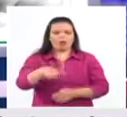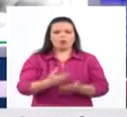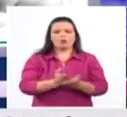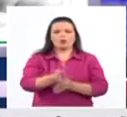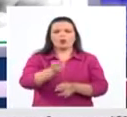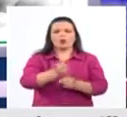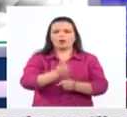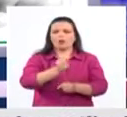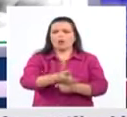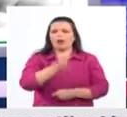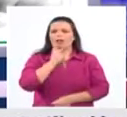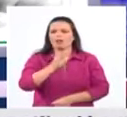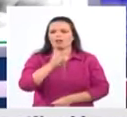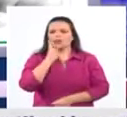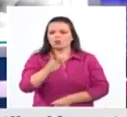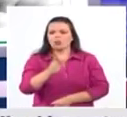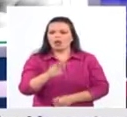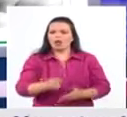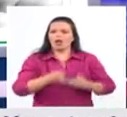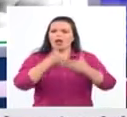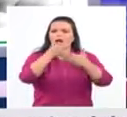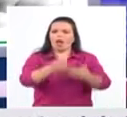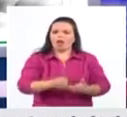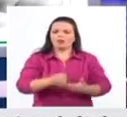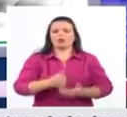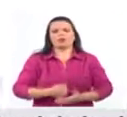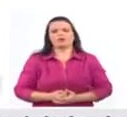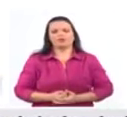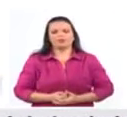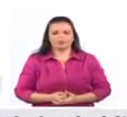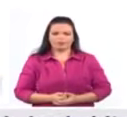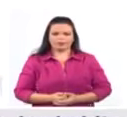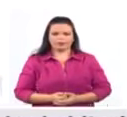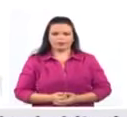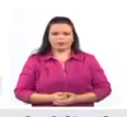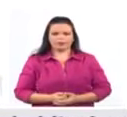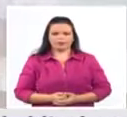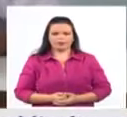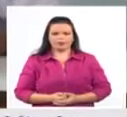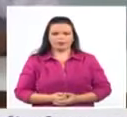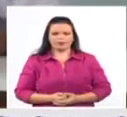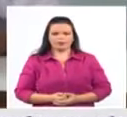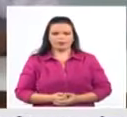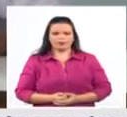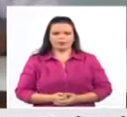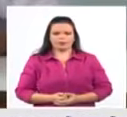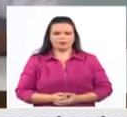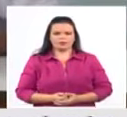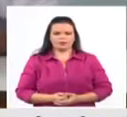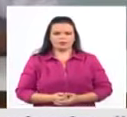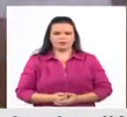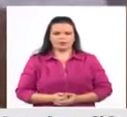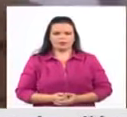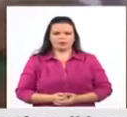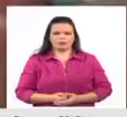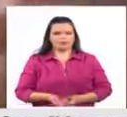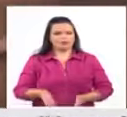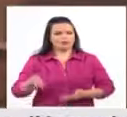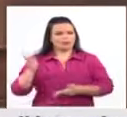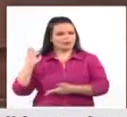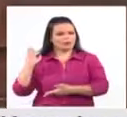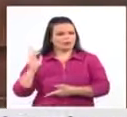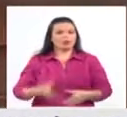afectaciones psicológicas del virus SARS-CoV-2. Son las comisiones para la atención al